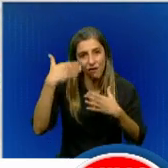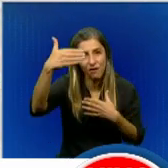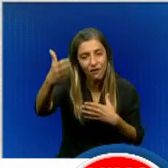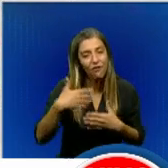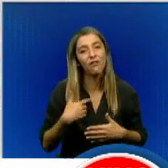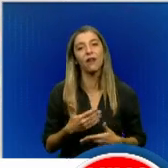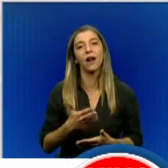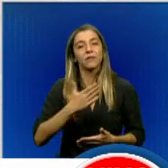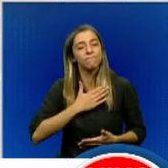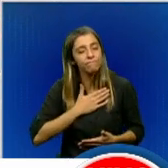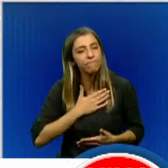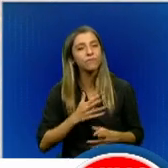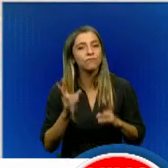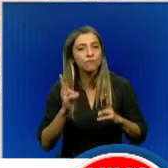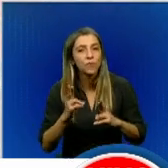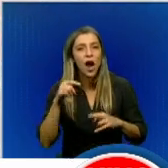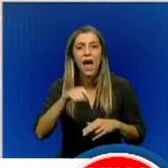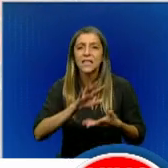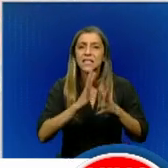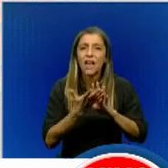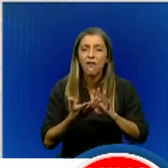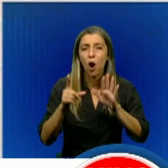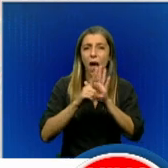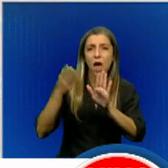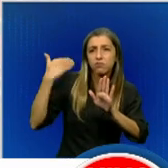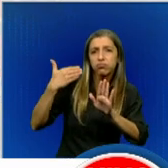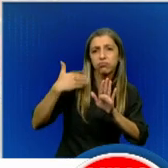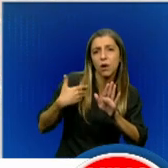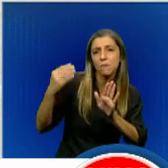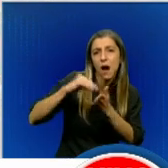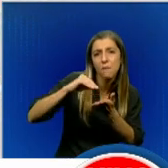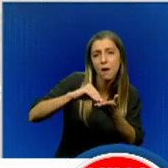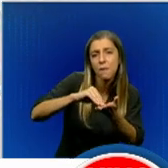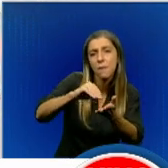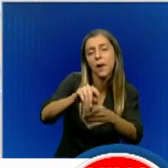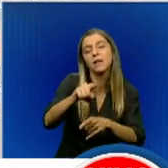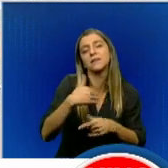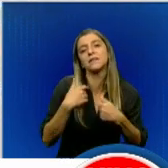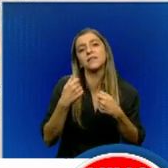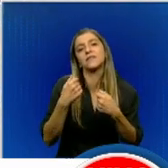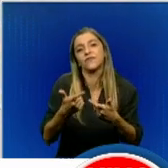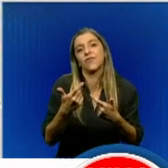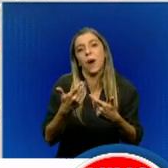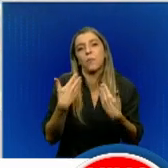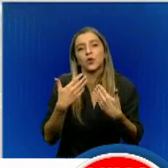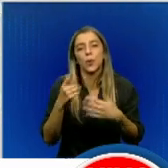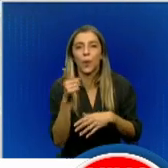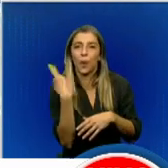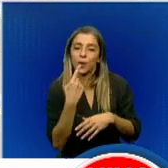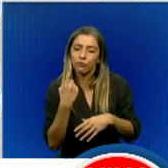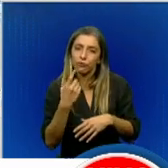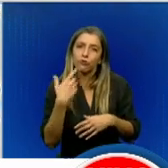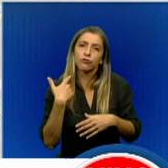profundicemos este camino que es el que nos vayamos a superar de la mejor manera los enormes desafíos